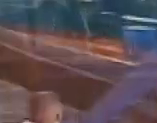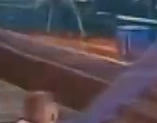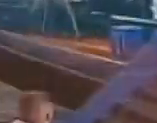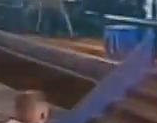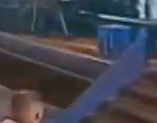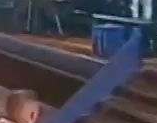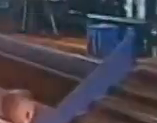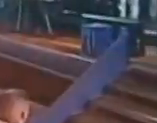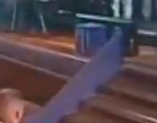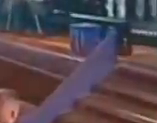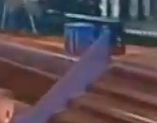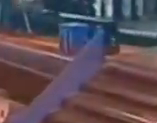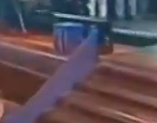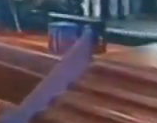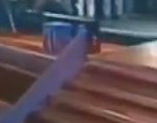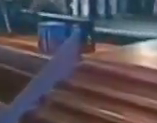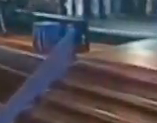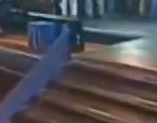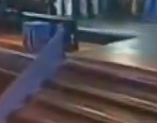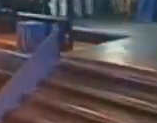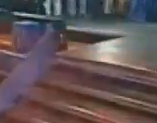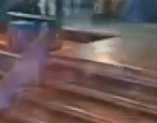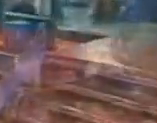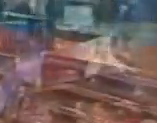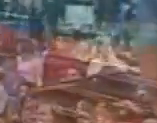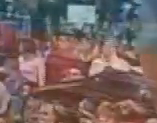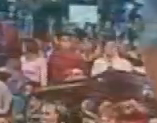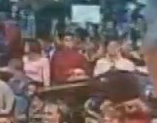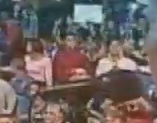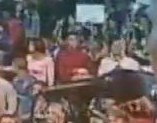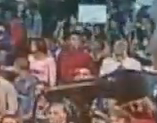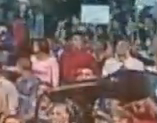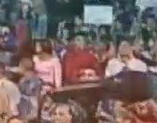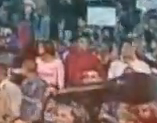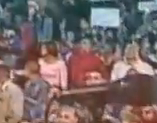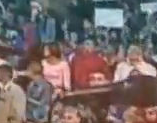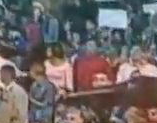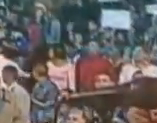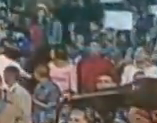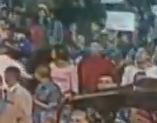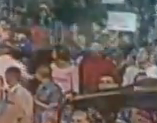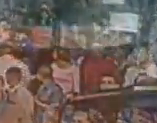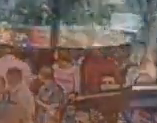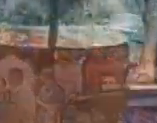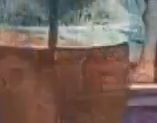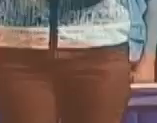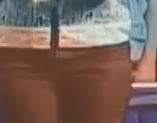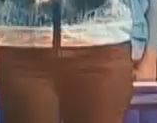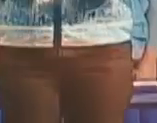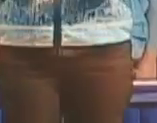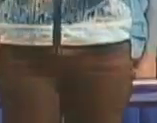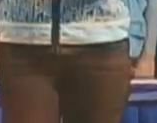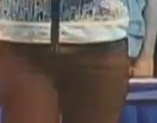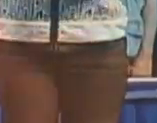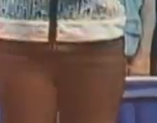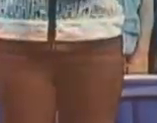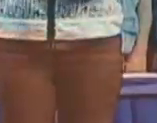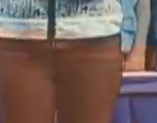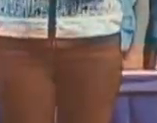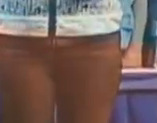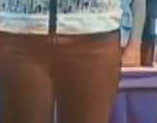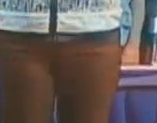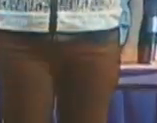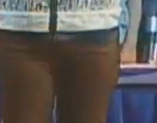venezolana. Recordamos entonces, el partido Patria para Todos ha respaldado la candidatura del jefe de